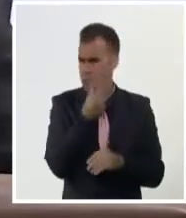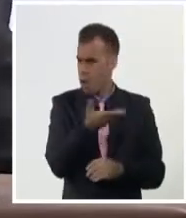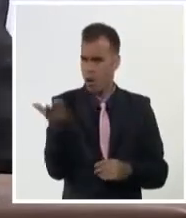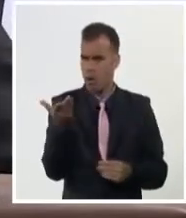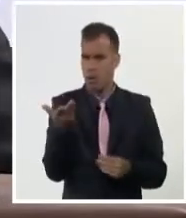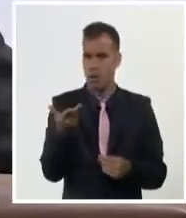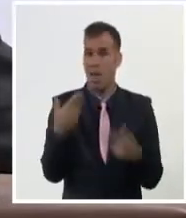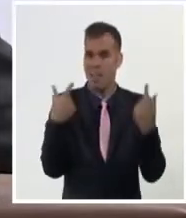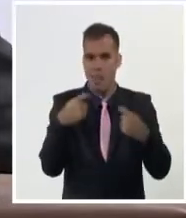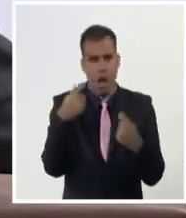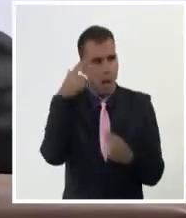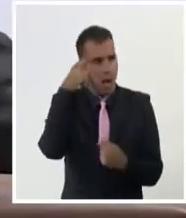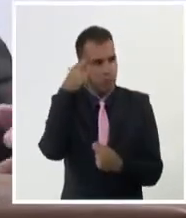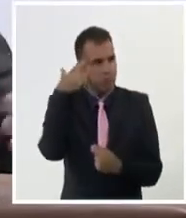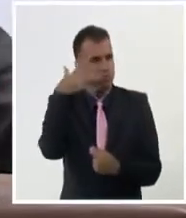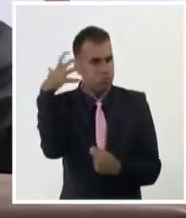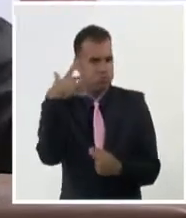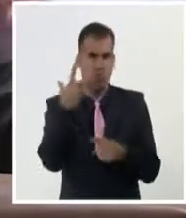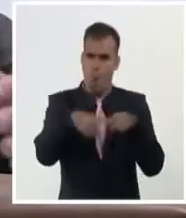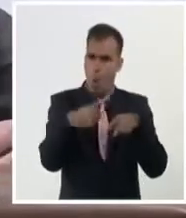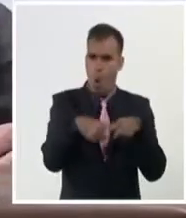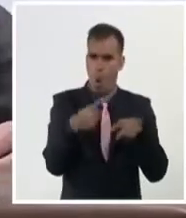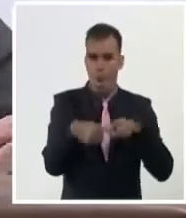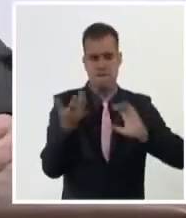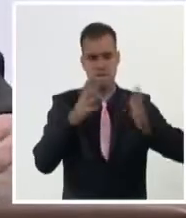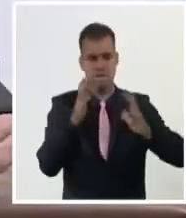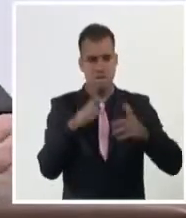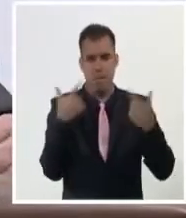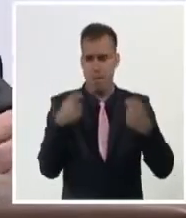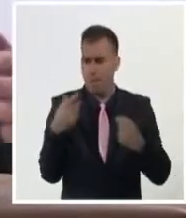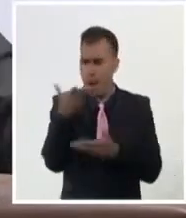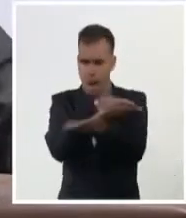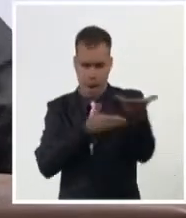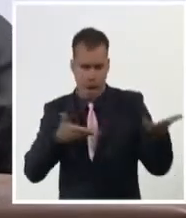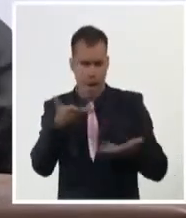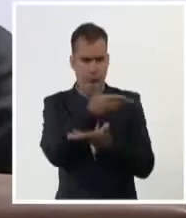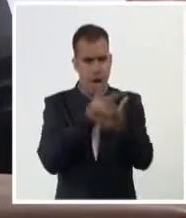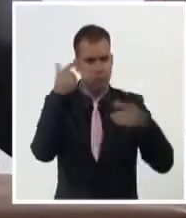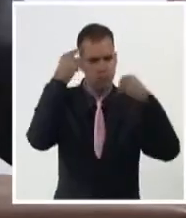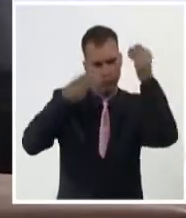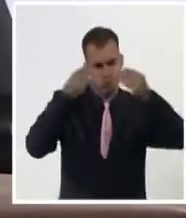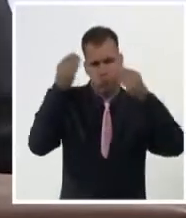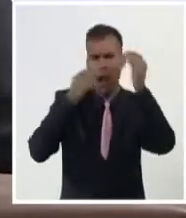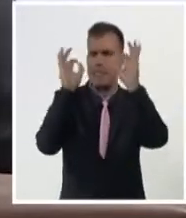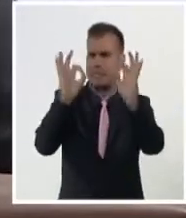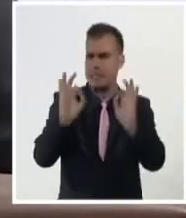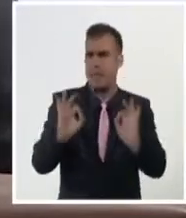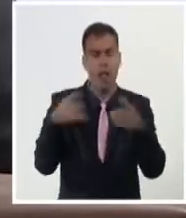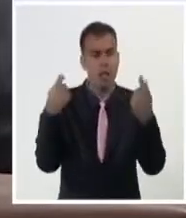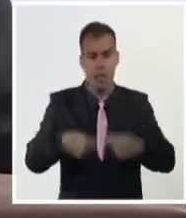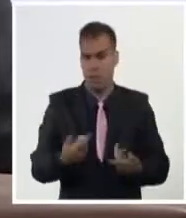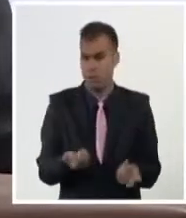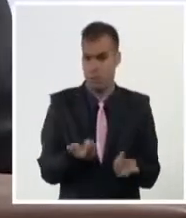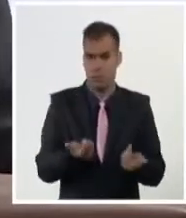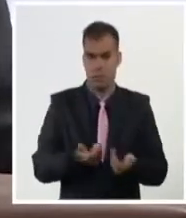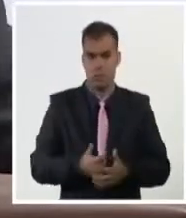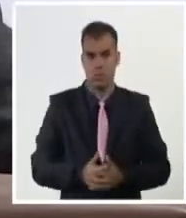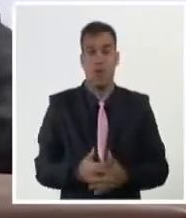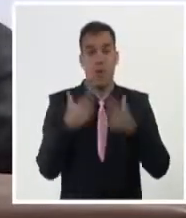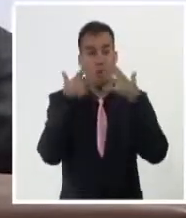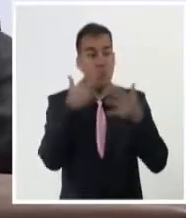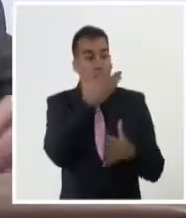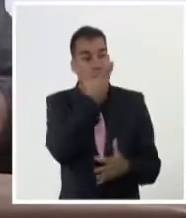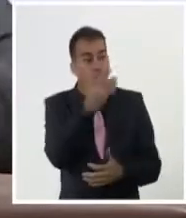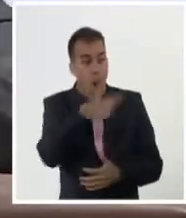transformarlo con audacia. Y hay que transformarlo a partir del razonamiento lógico, de las perspectivas. Por eso es importante que el pensamiento joven